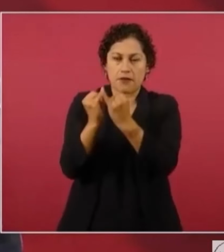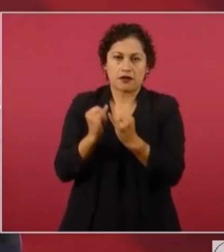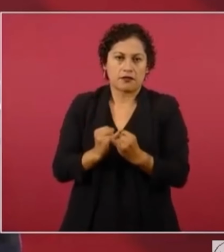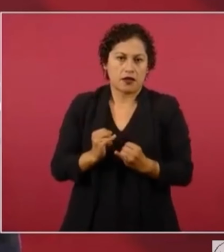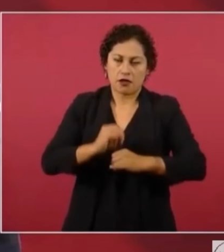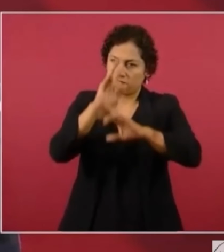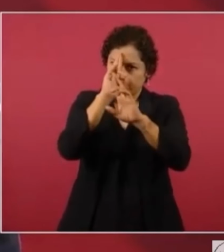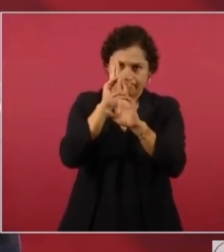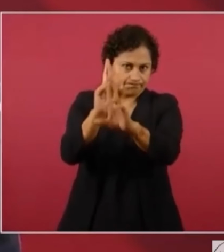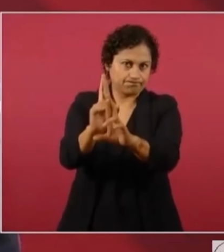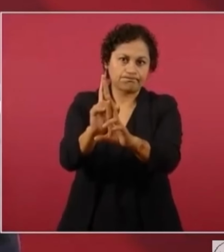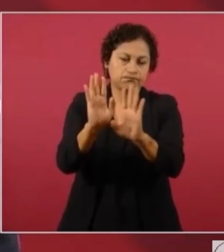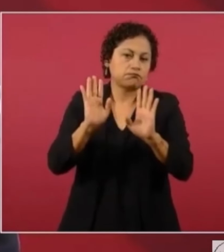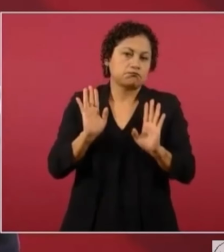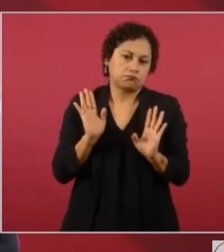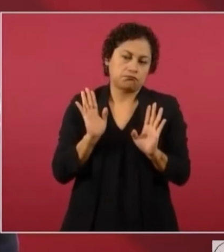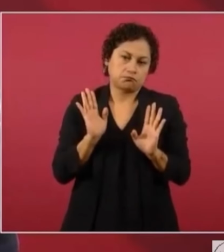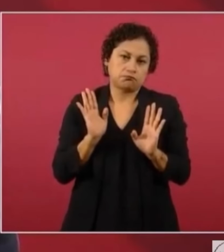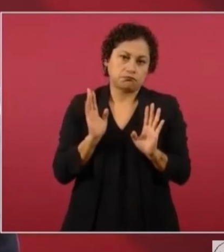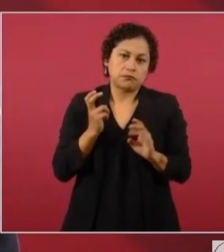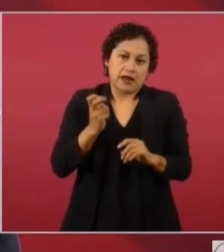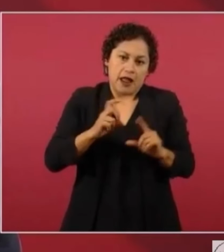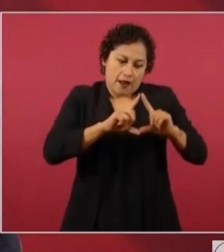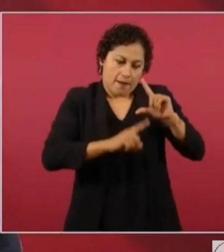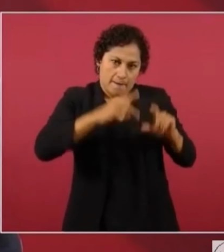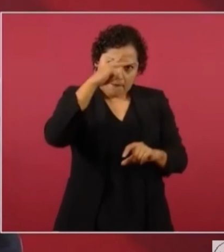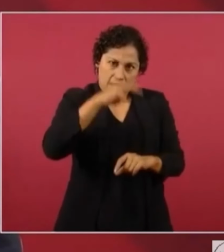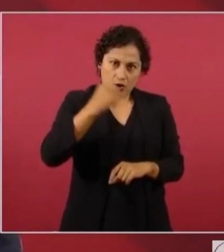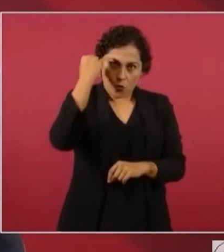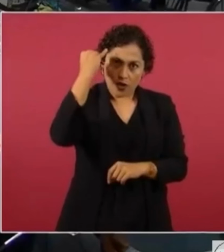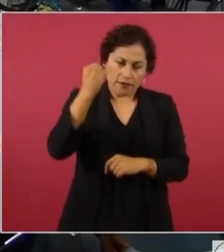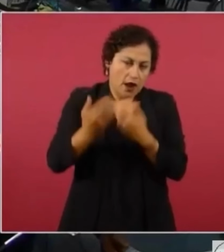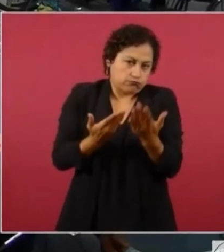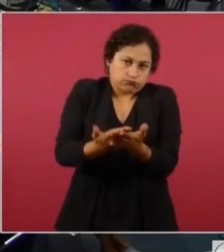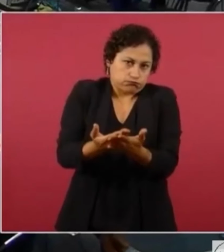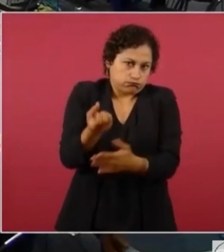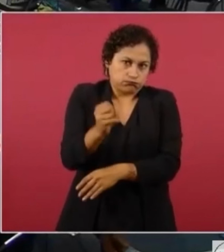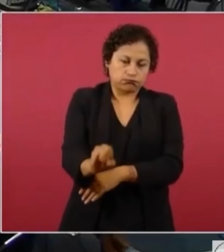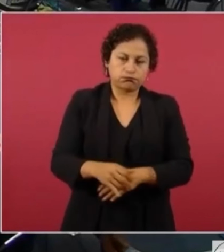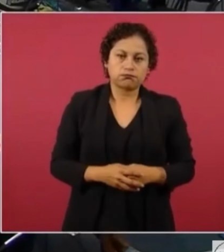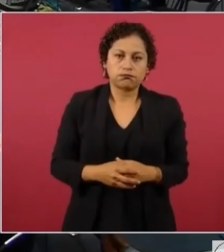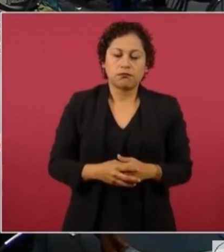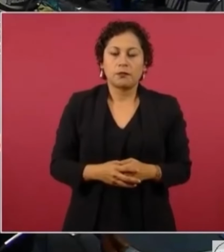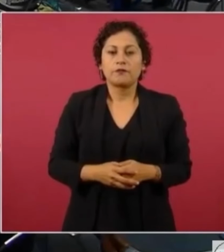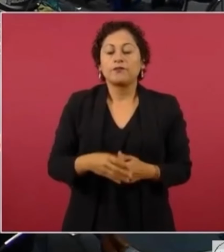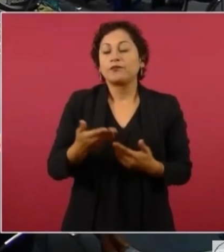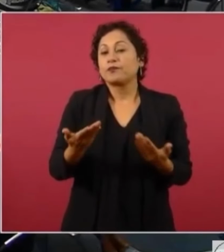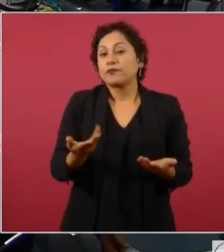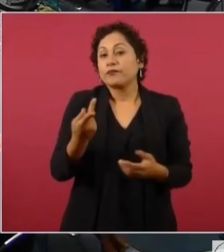es el planteamiento que tiene México. Pero eso